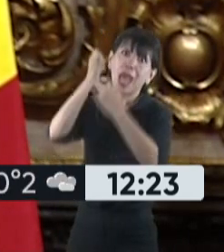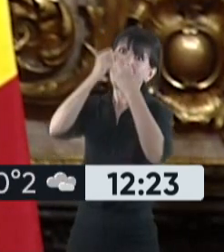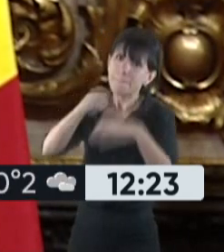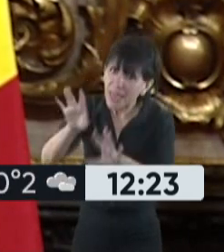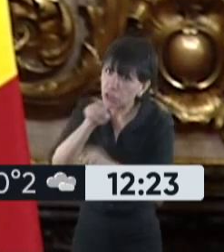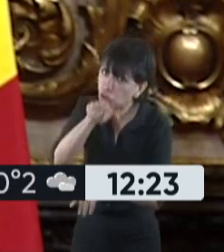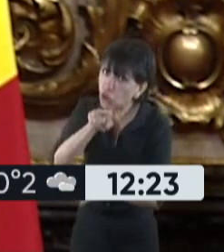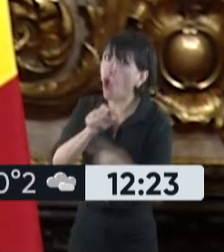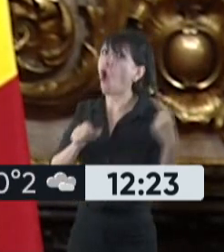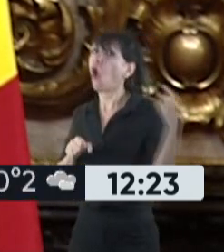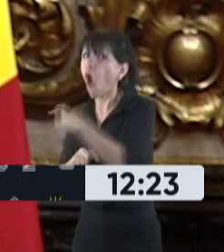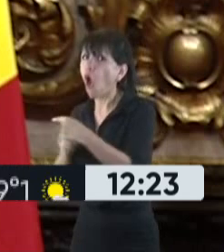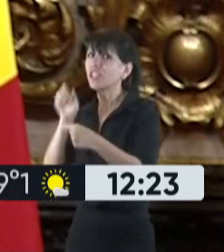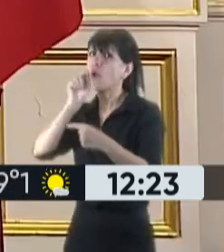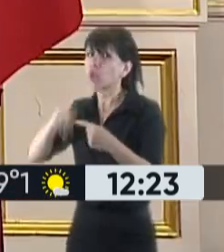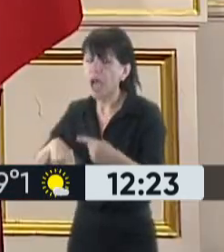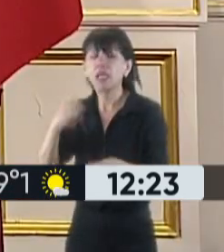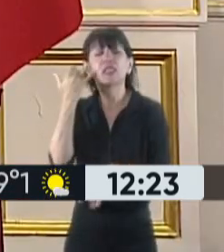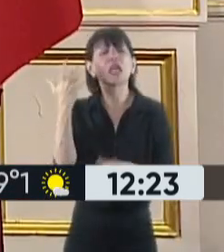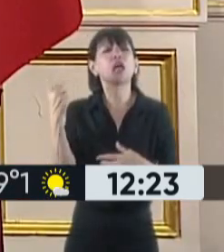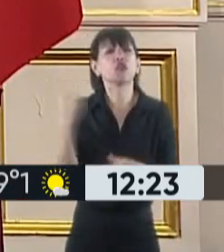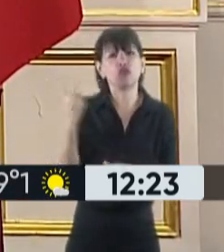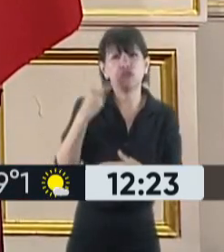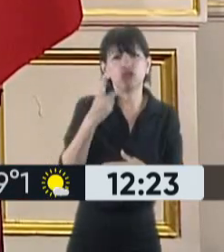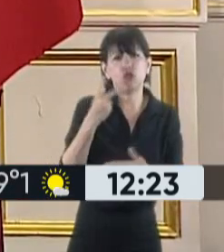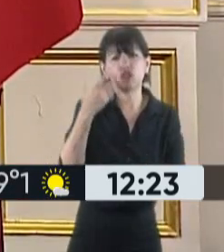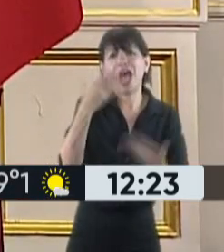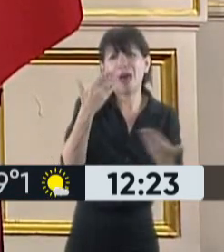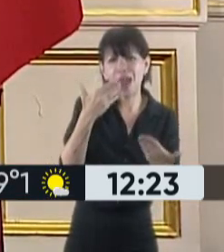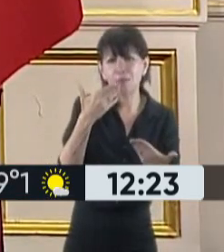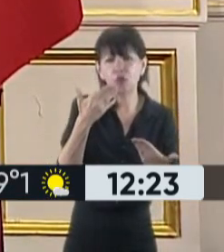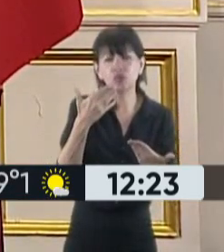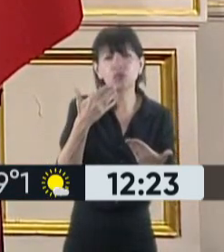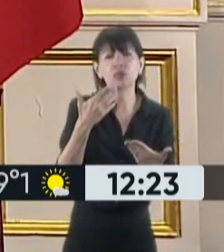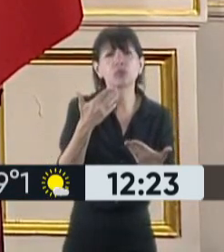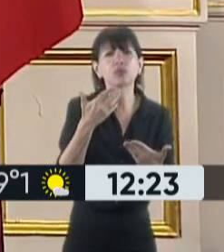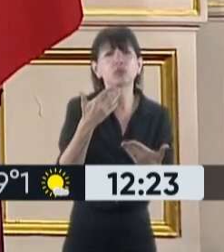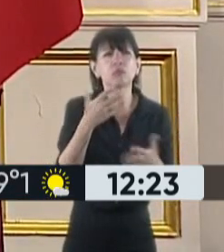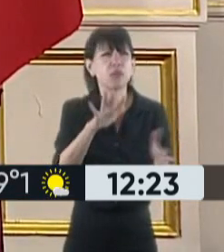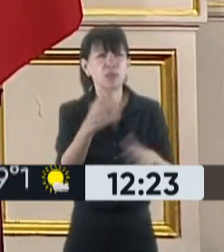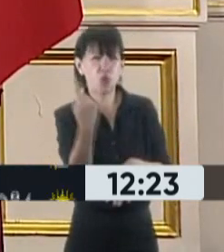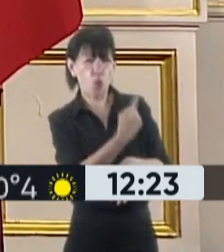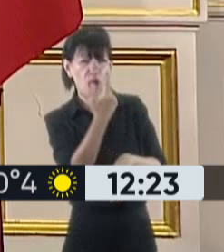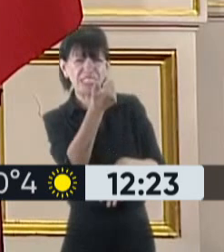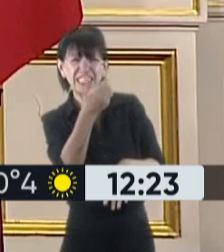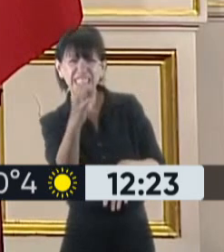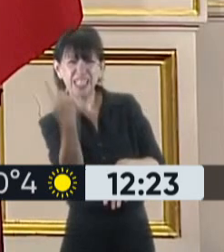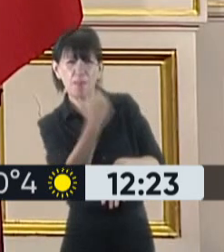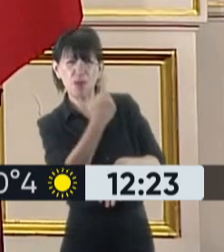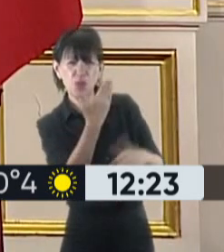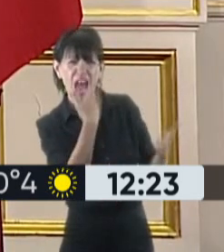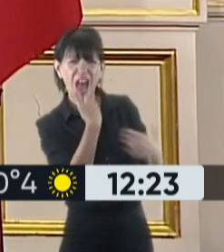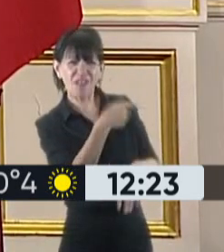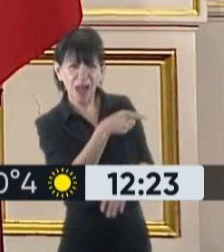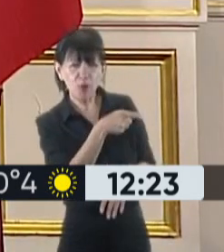Ucrania, hemos hablado tal vez de los 60 minutos que pasamos juntos, la mitad